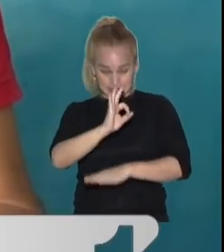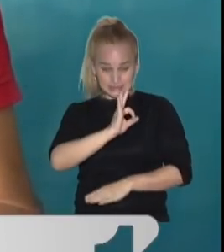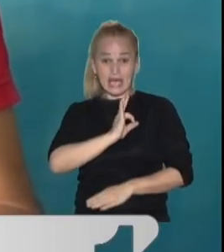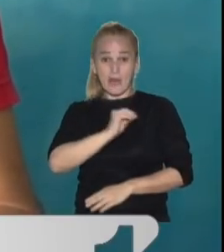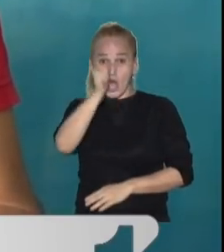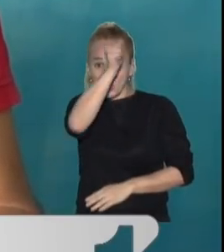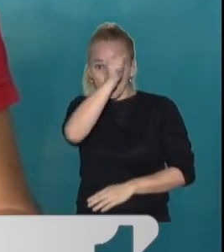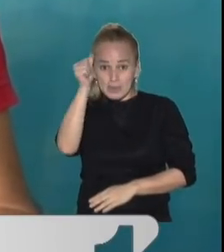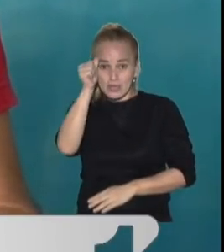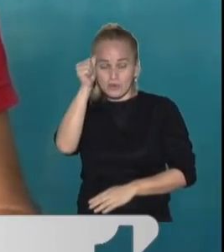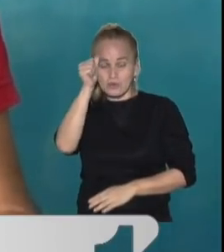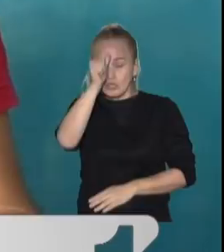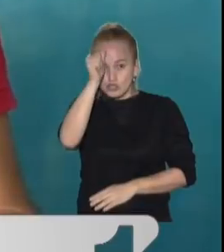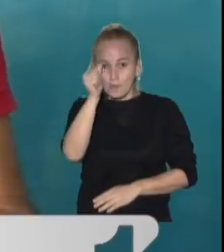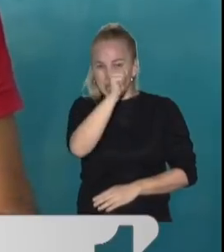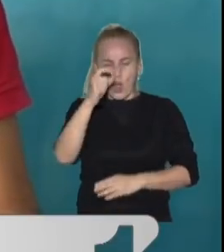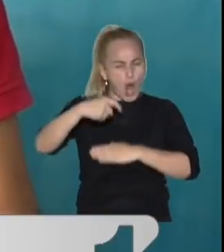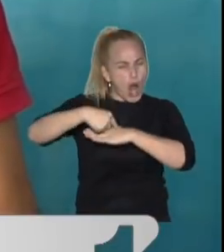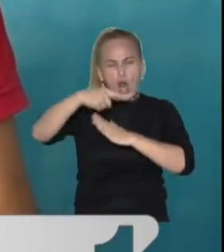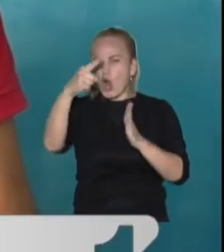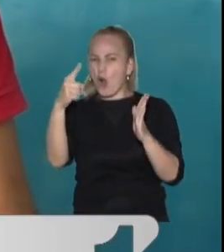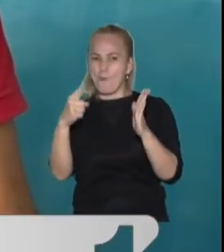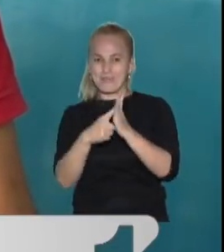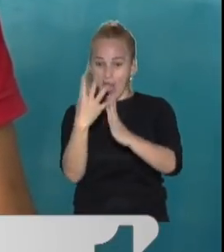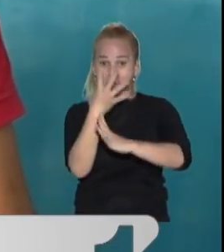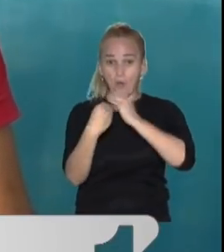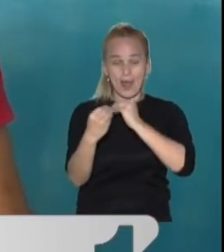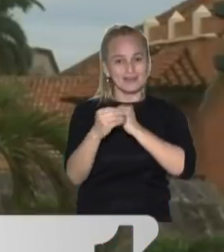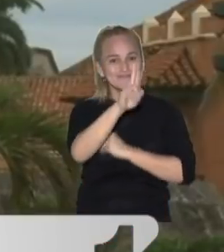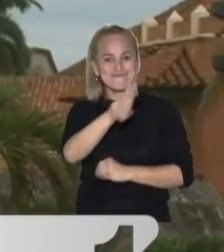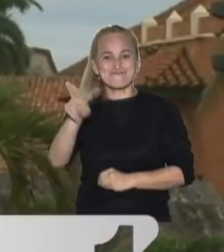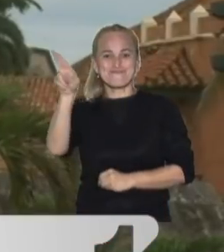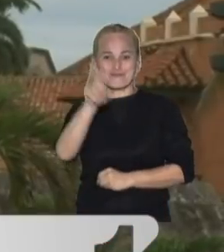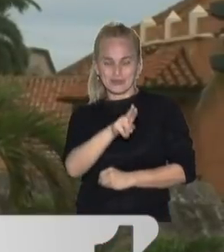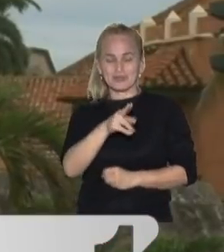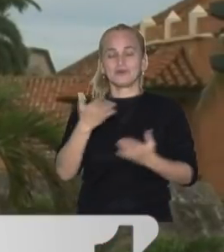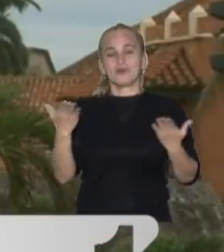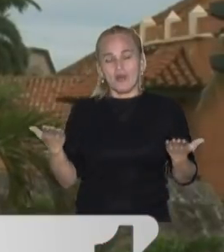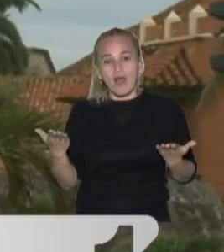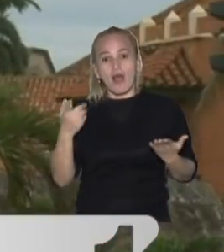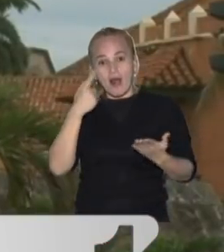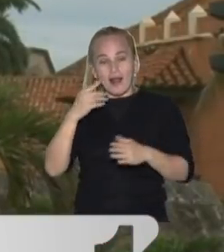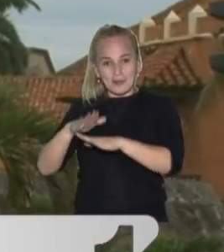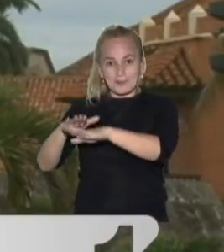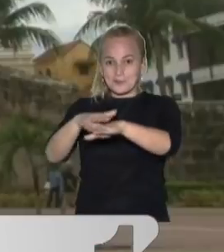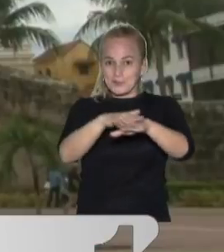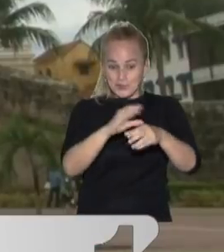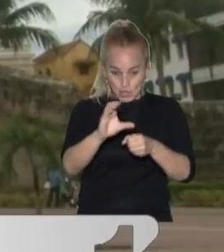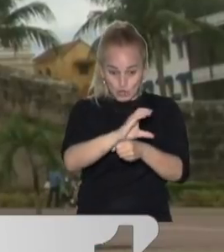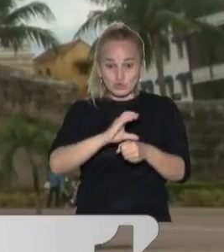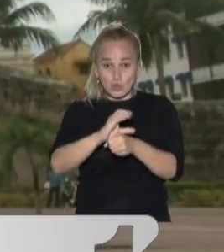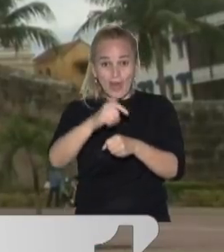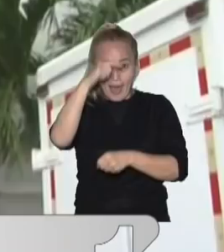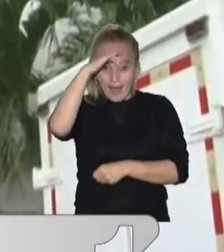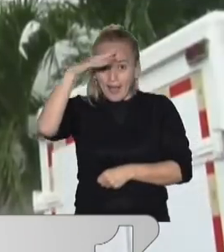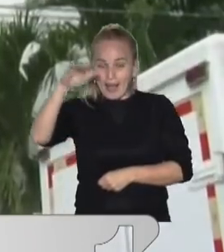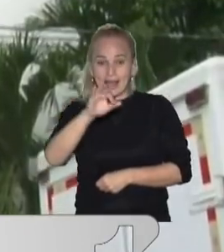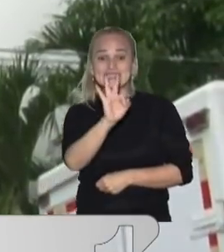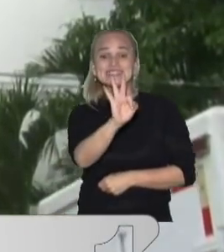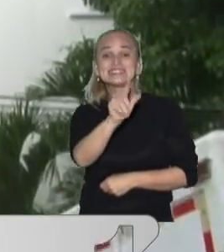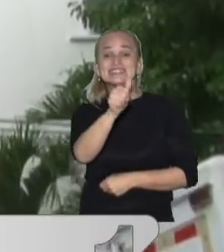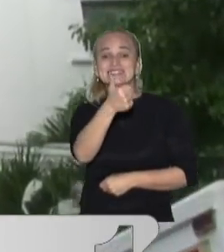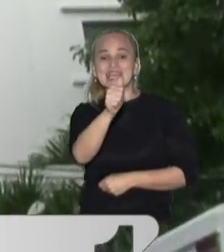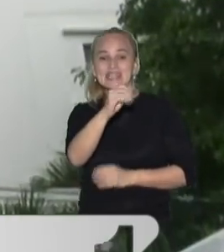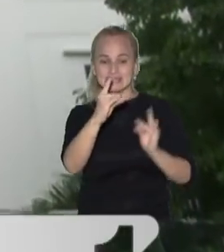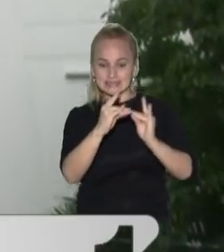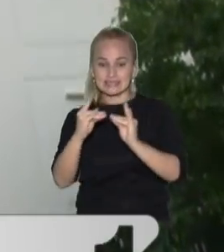hay toque de queda completo, total, en la ciudad de Cartagena. Cabe resaltar que en este momento en la ciudad hay 310 camas